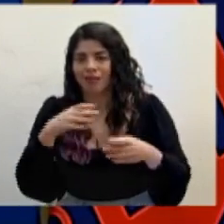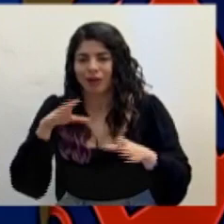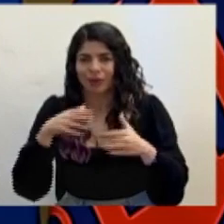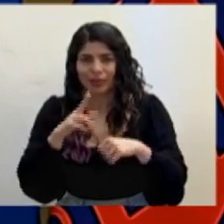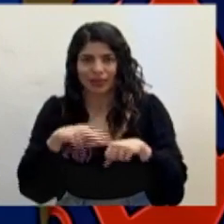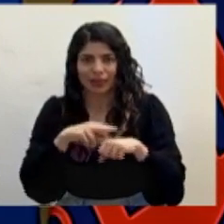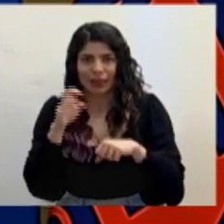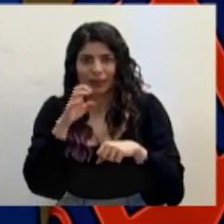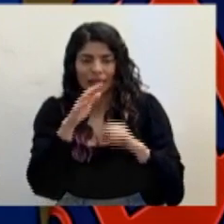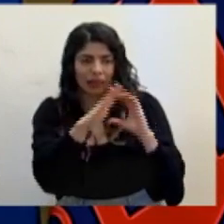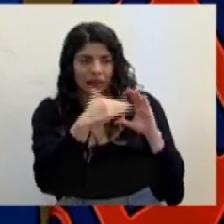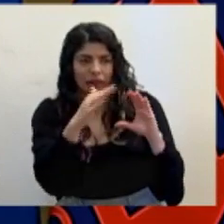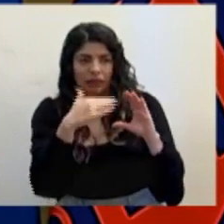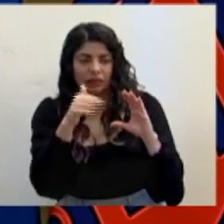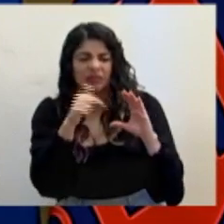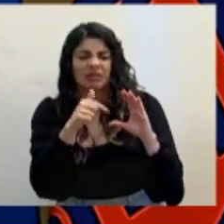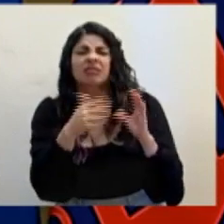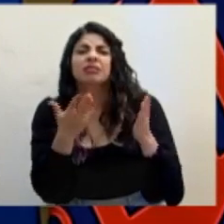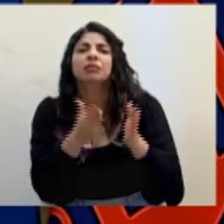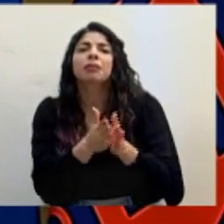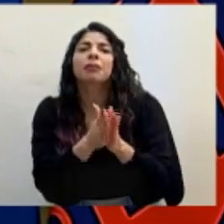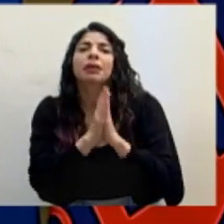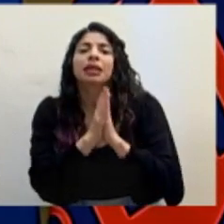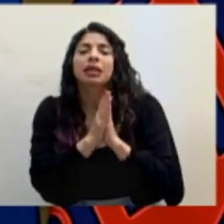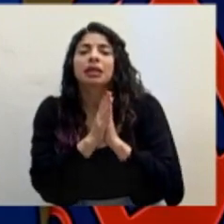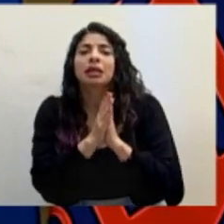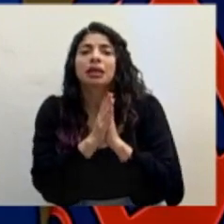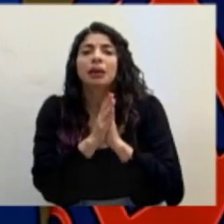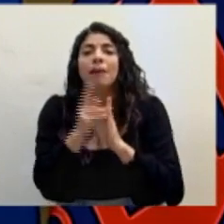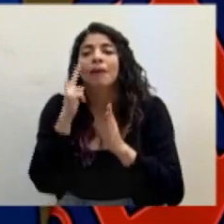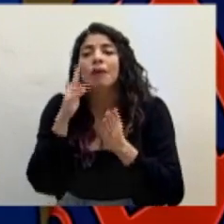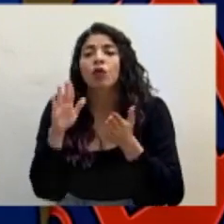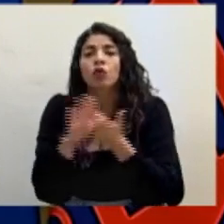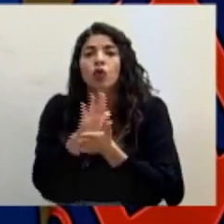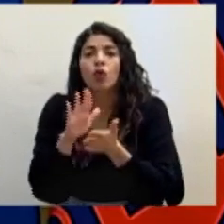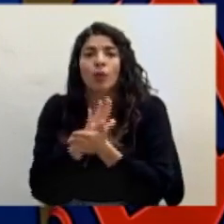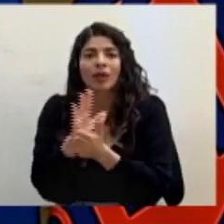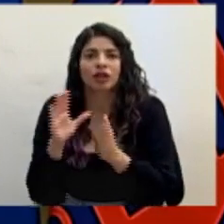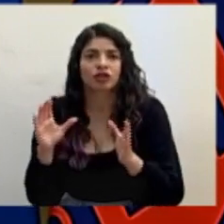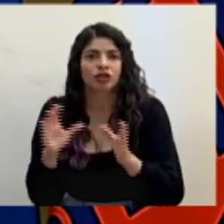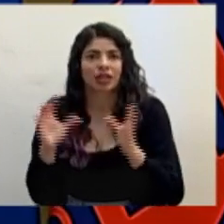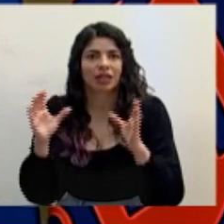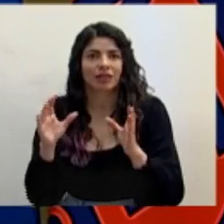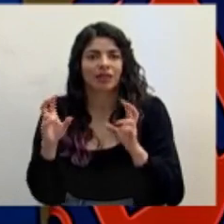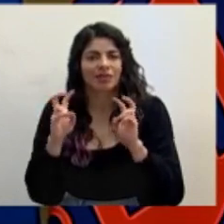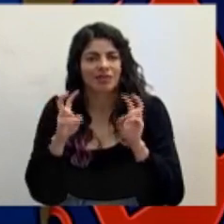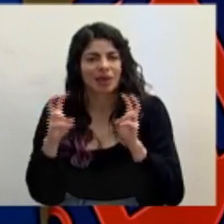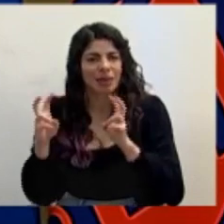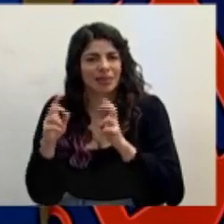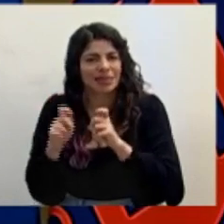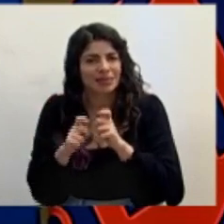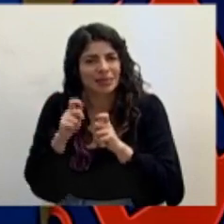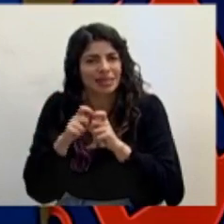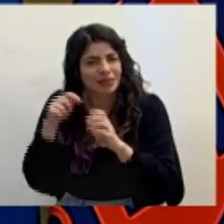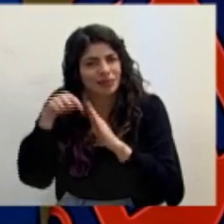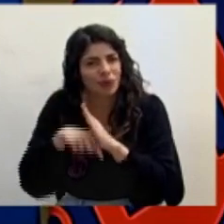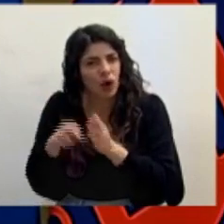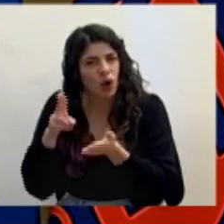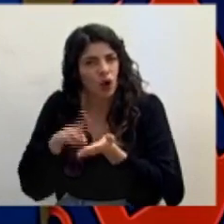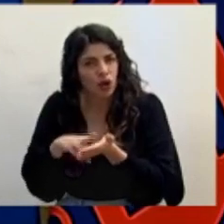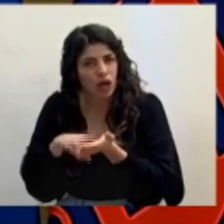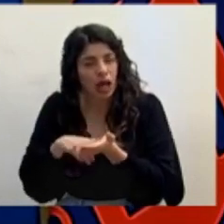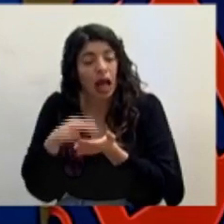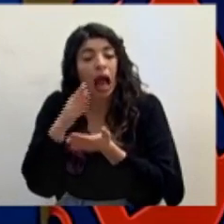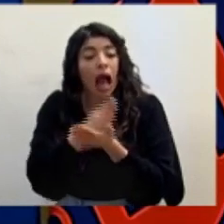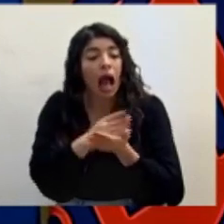de Emergencias sobre el acceso a documentación certificada respecto de temas específicos del contrato, y varias